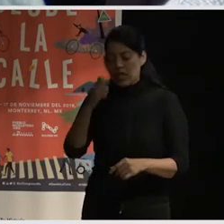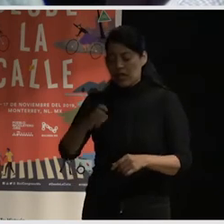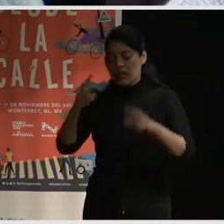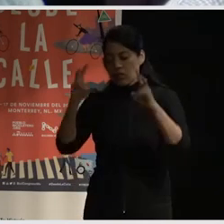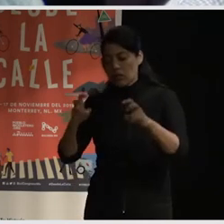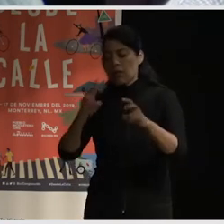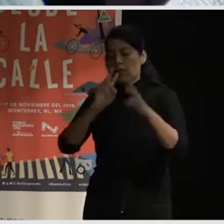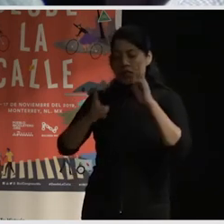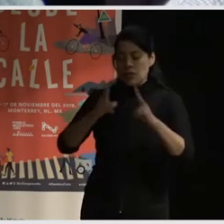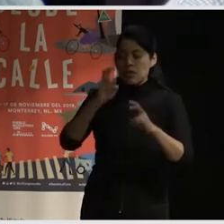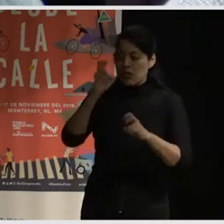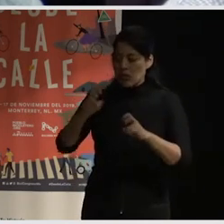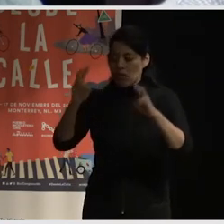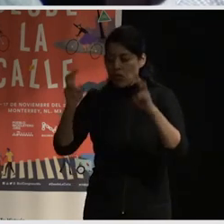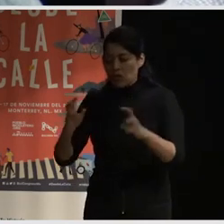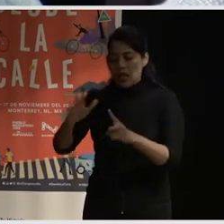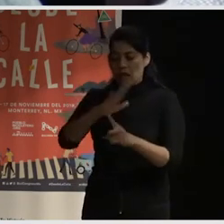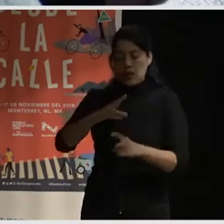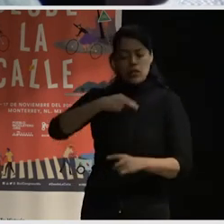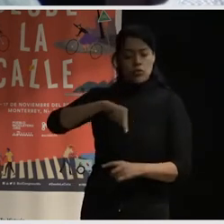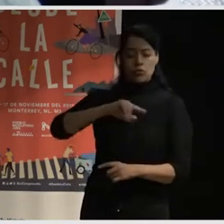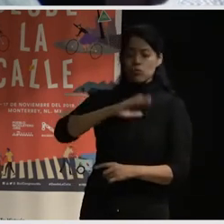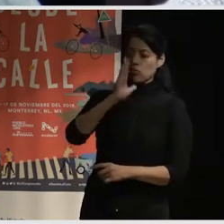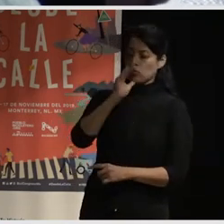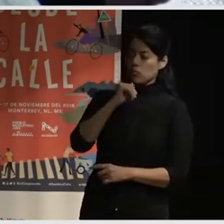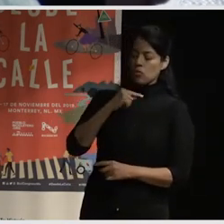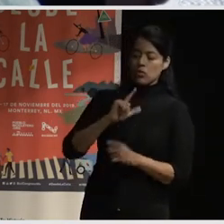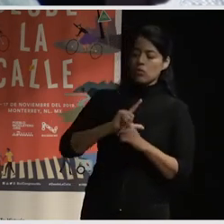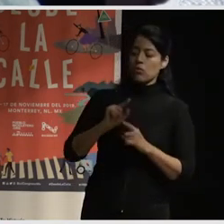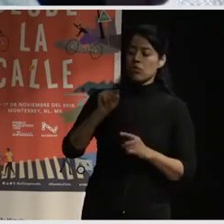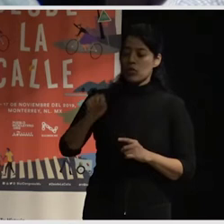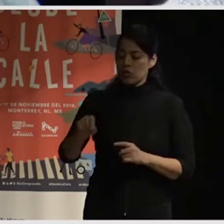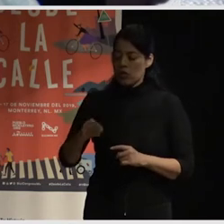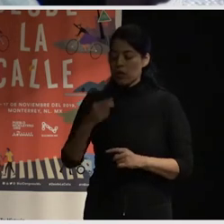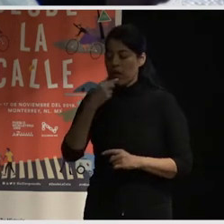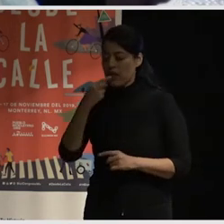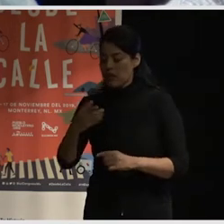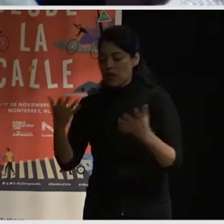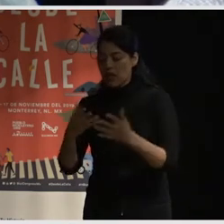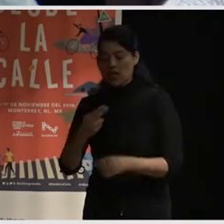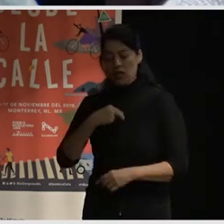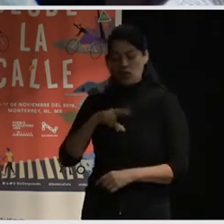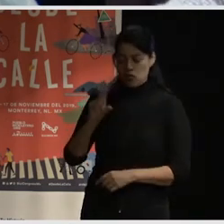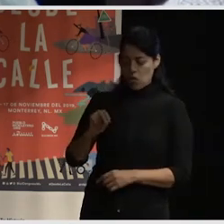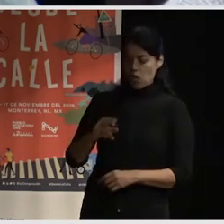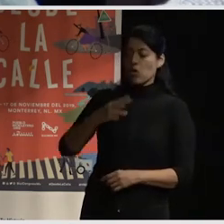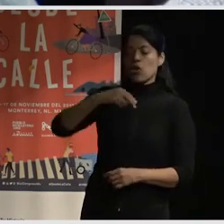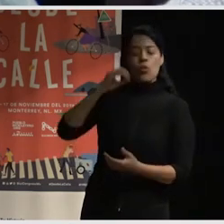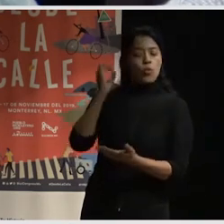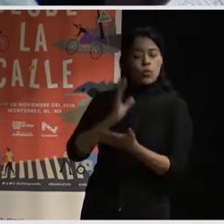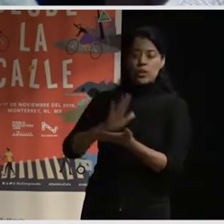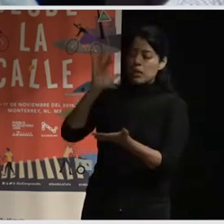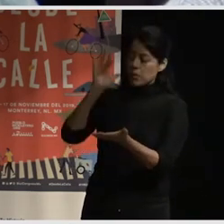hable entre ellos de estos temas nosotros no podemos marcar la pauta de lo que se tiene que decir o hacer tenemos que apoyar